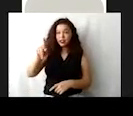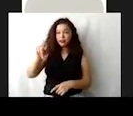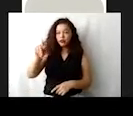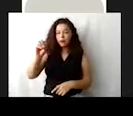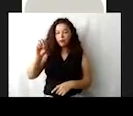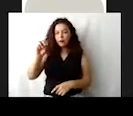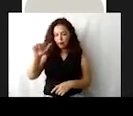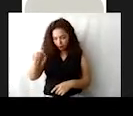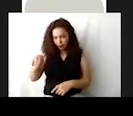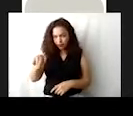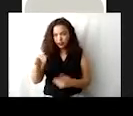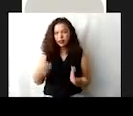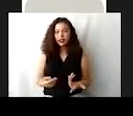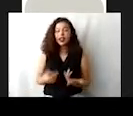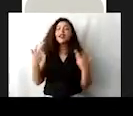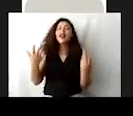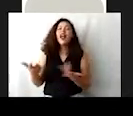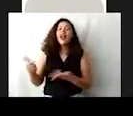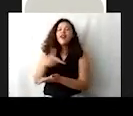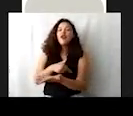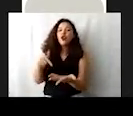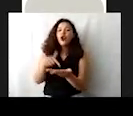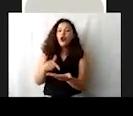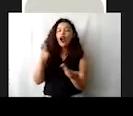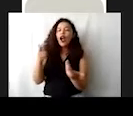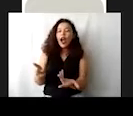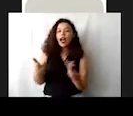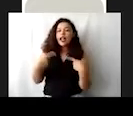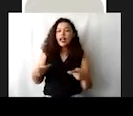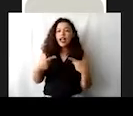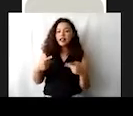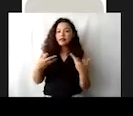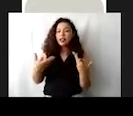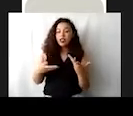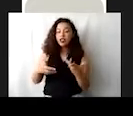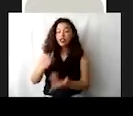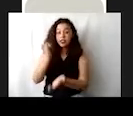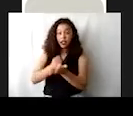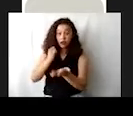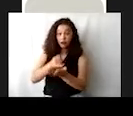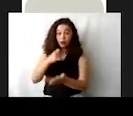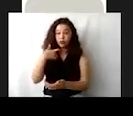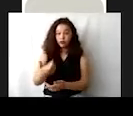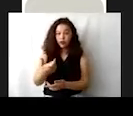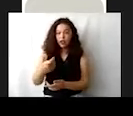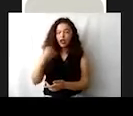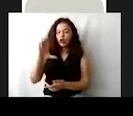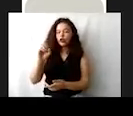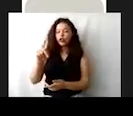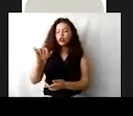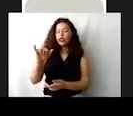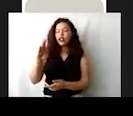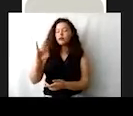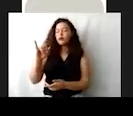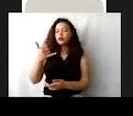el no estar localizados los contribuyentes o no haber hecho su cambio de domicilio.